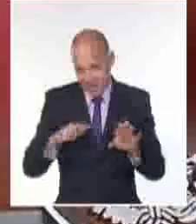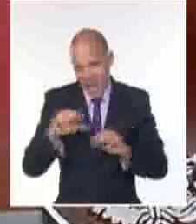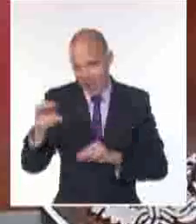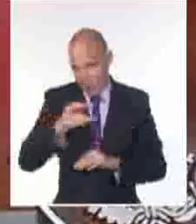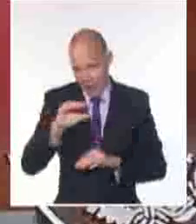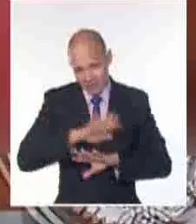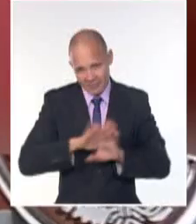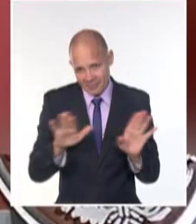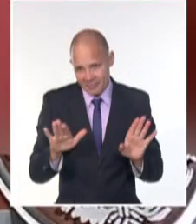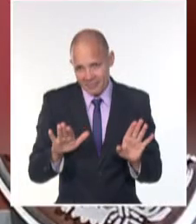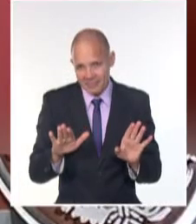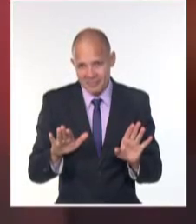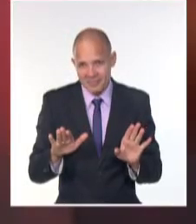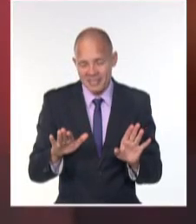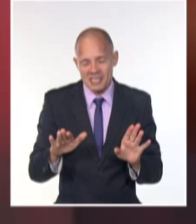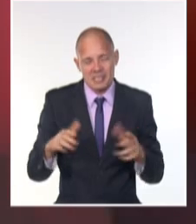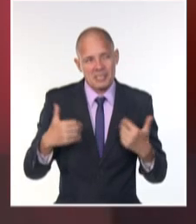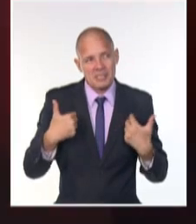Pues